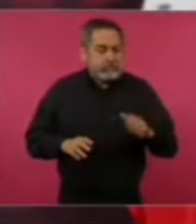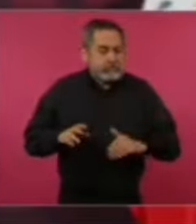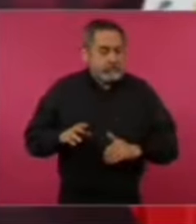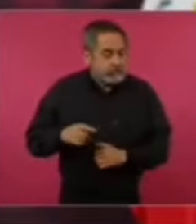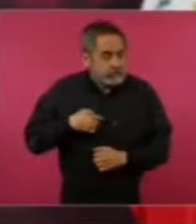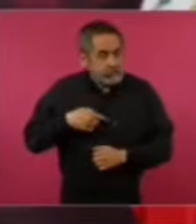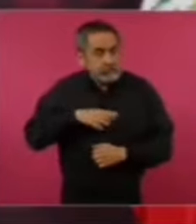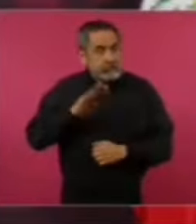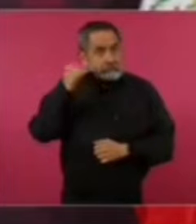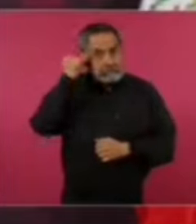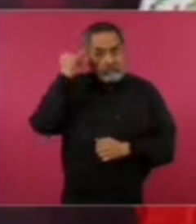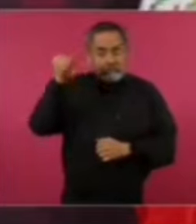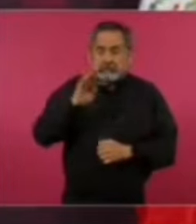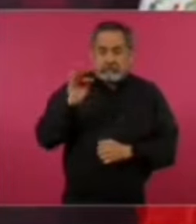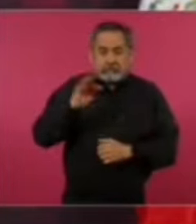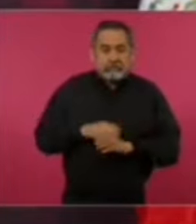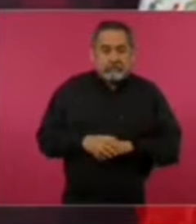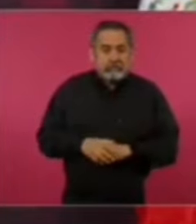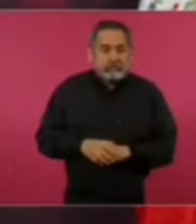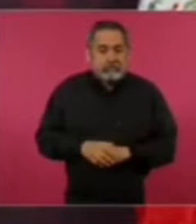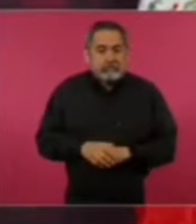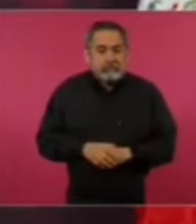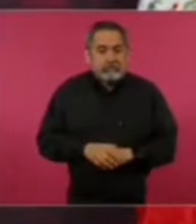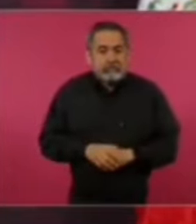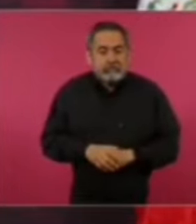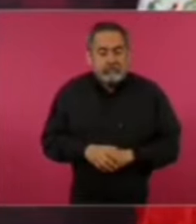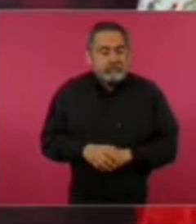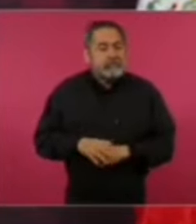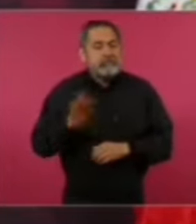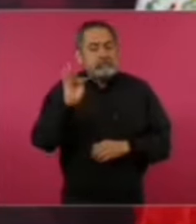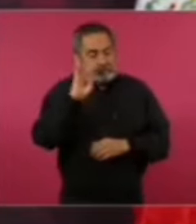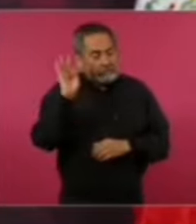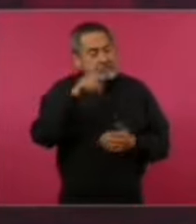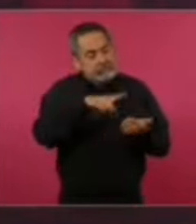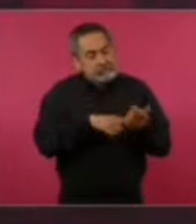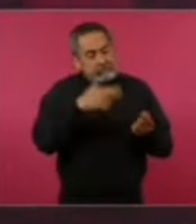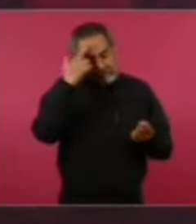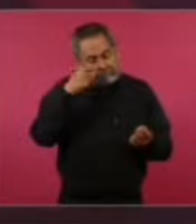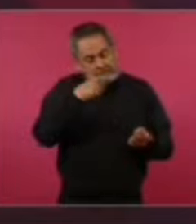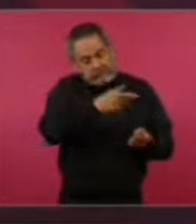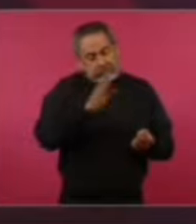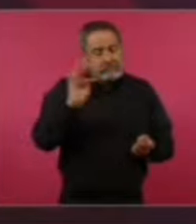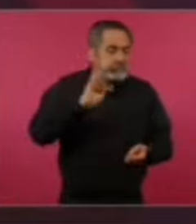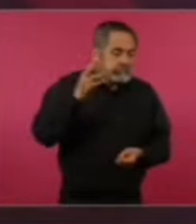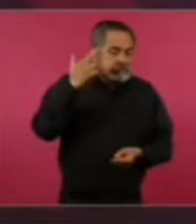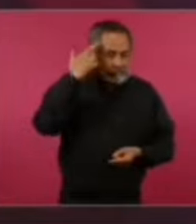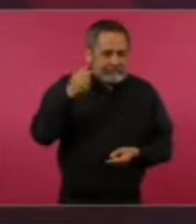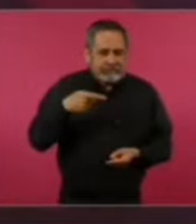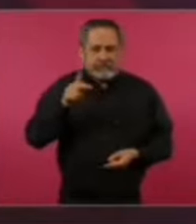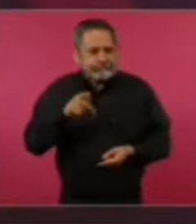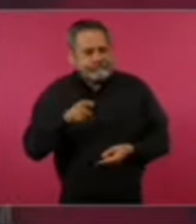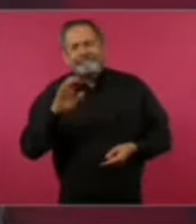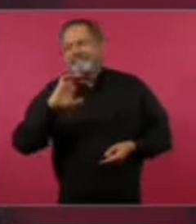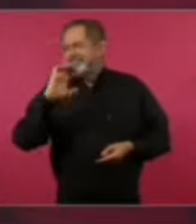pues a lo mejor lo de Iguala,